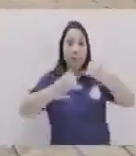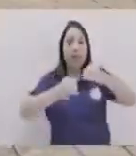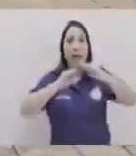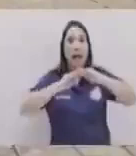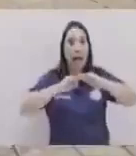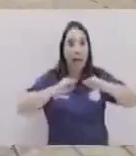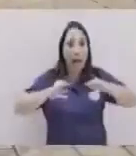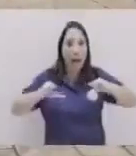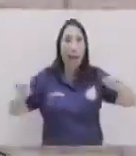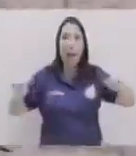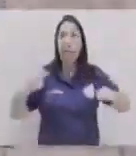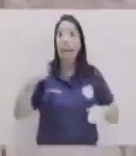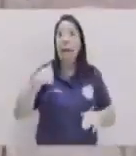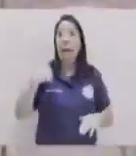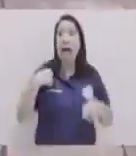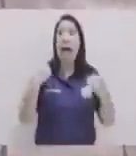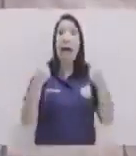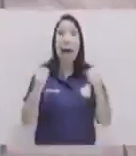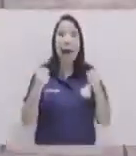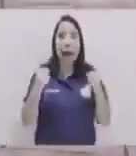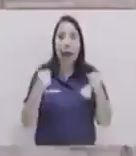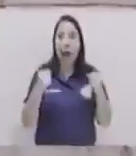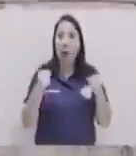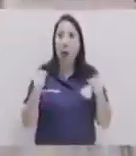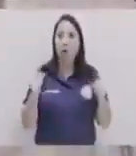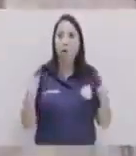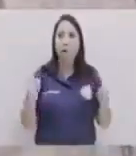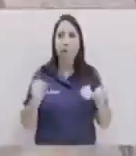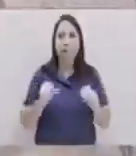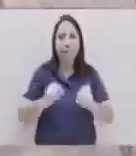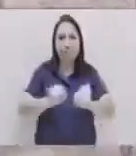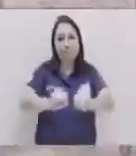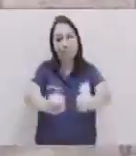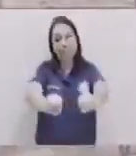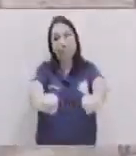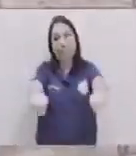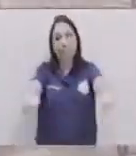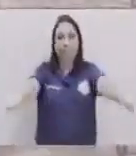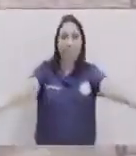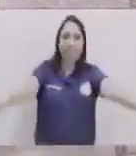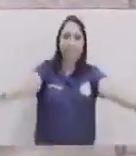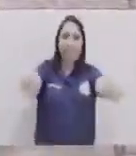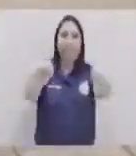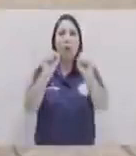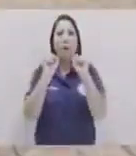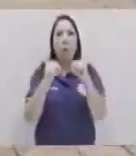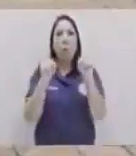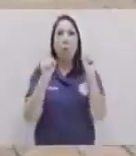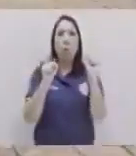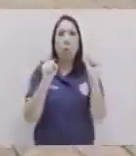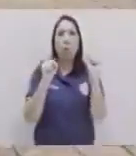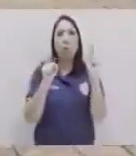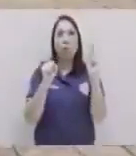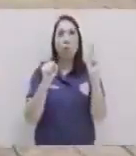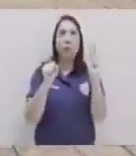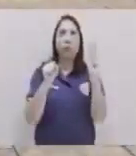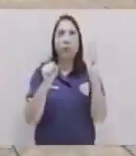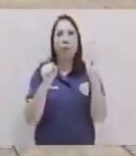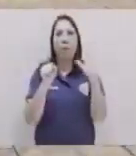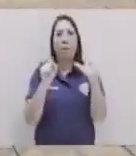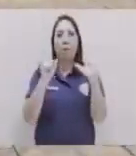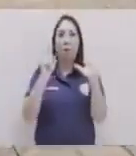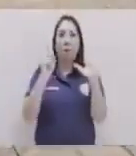calma, realizo estiramientos. Recuérdate que tú puedes contar hasta 10 u 12.